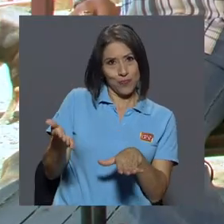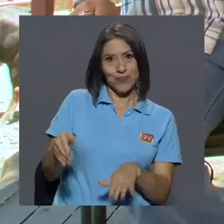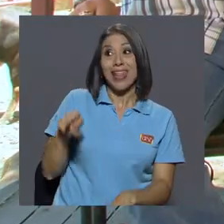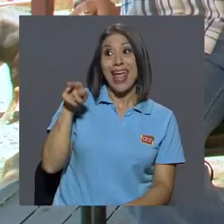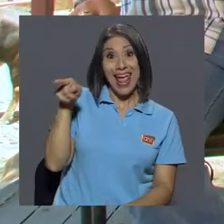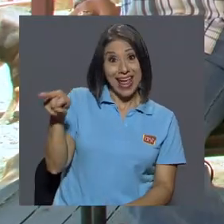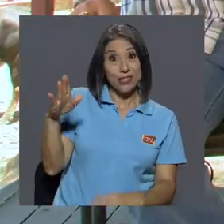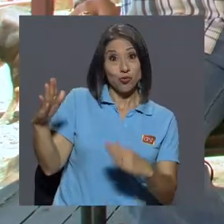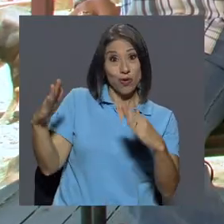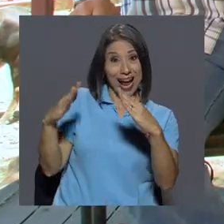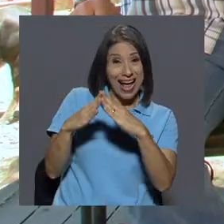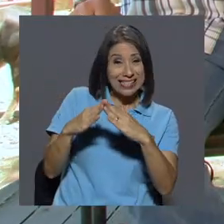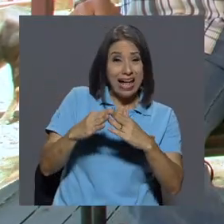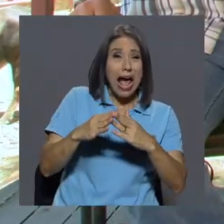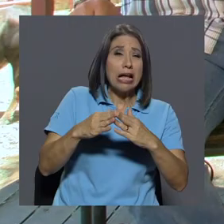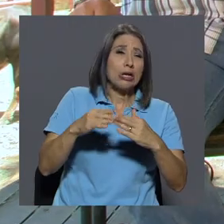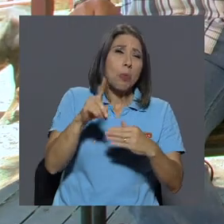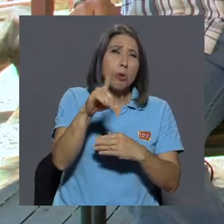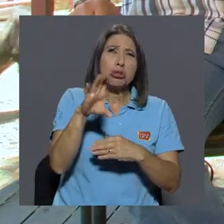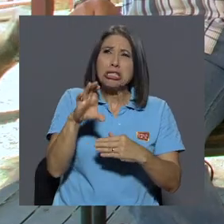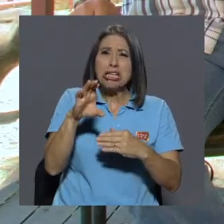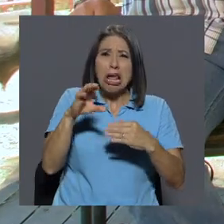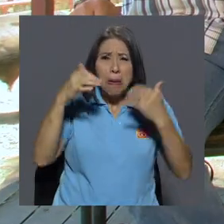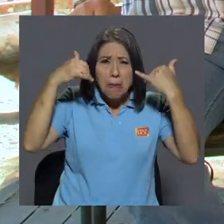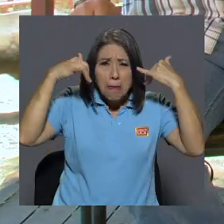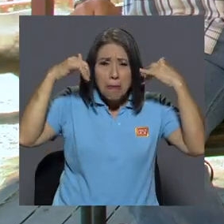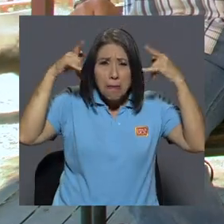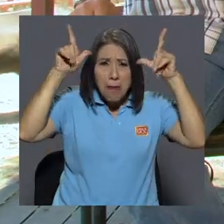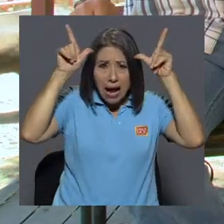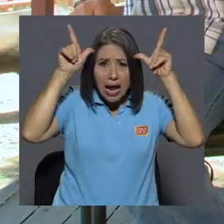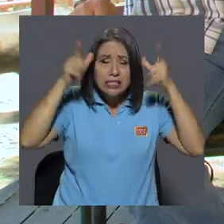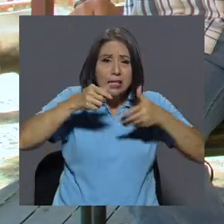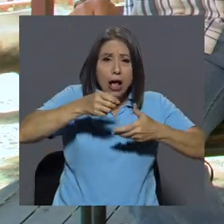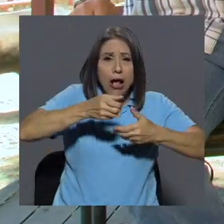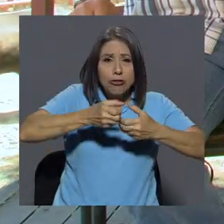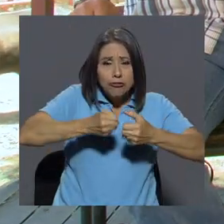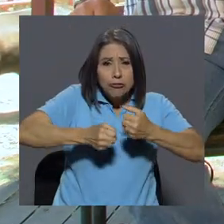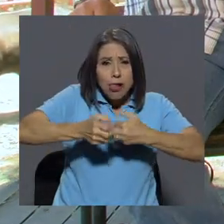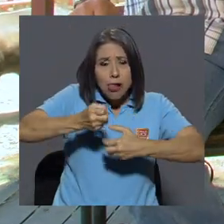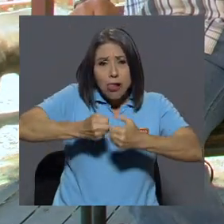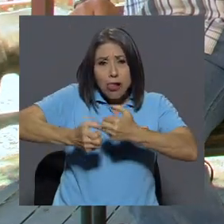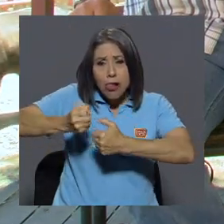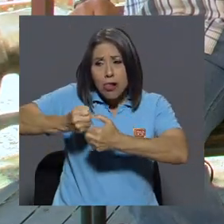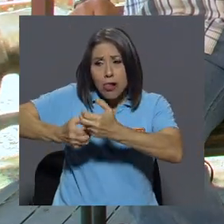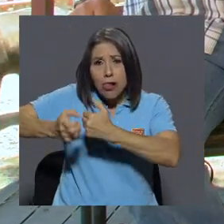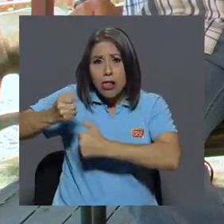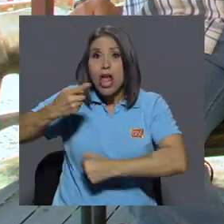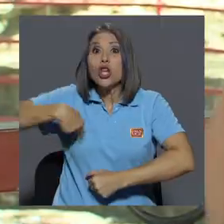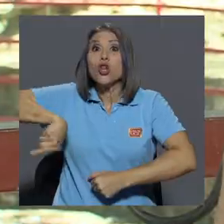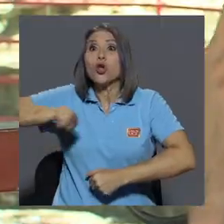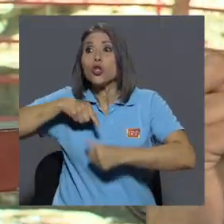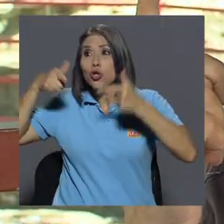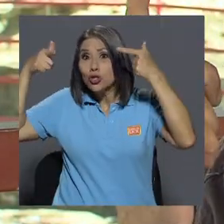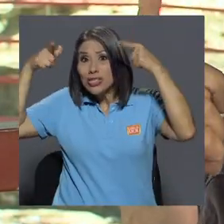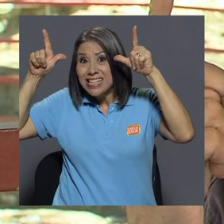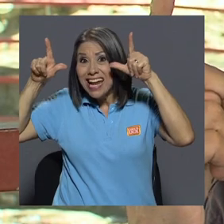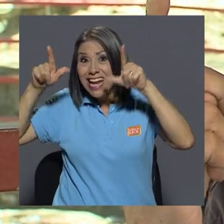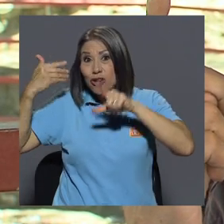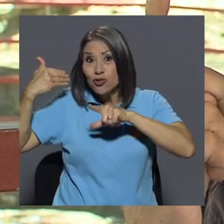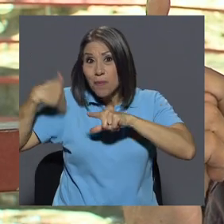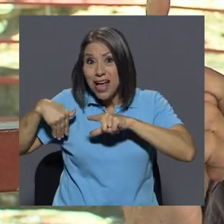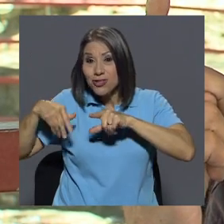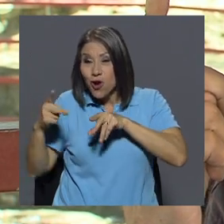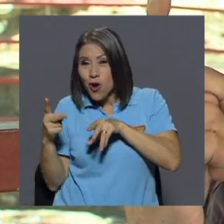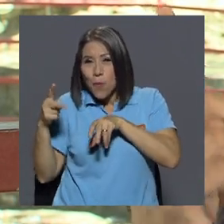casa ordeñaban ciento y resto de vacas. Y entonces nos íbamos y a los terneros machos los montábamos y apostábamos 5